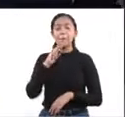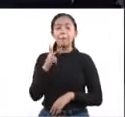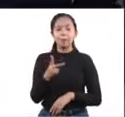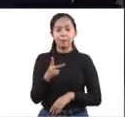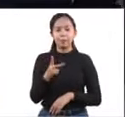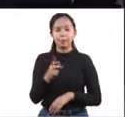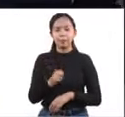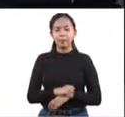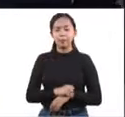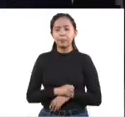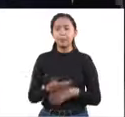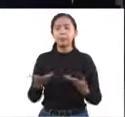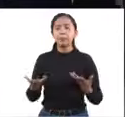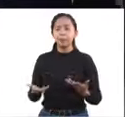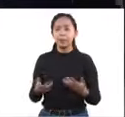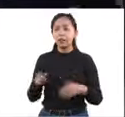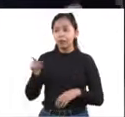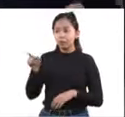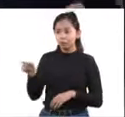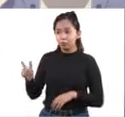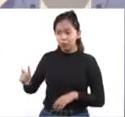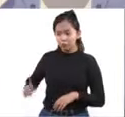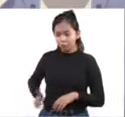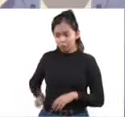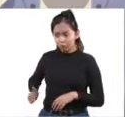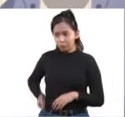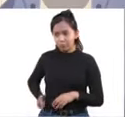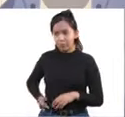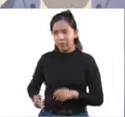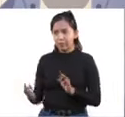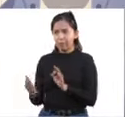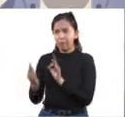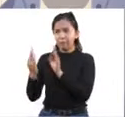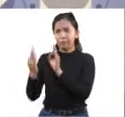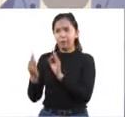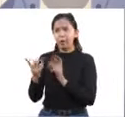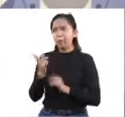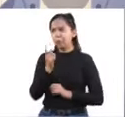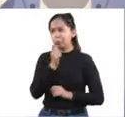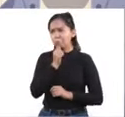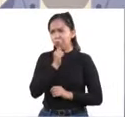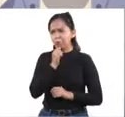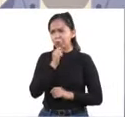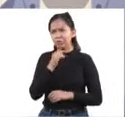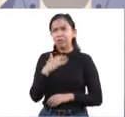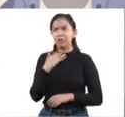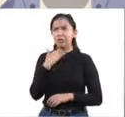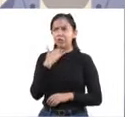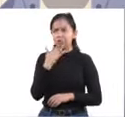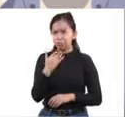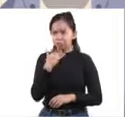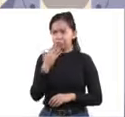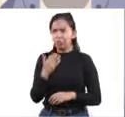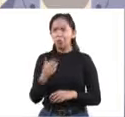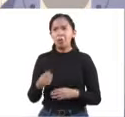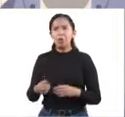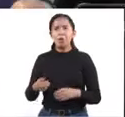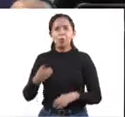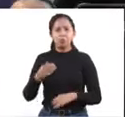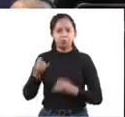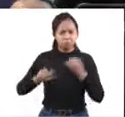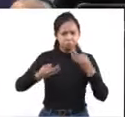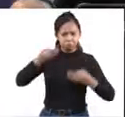práctico enfrentarse al gobierno con todos sus recursos, policías sucios, jueces o jurados